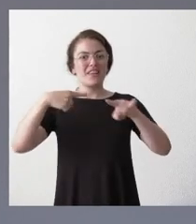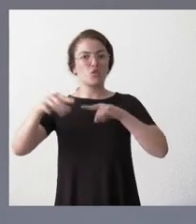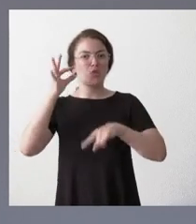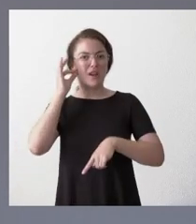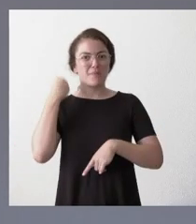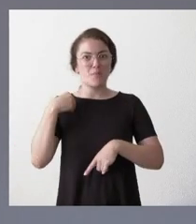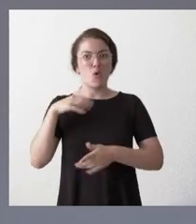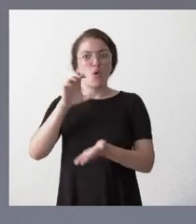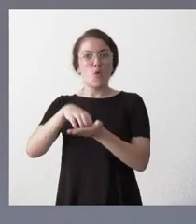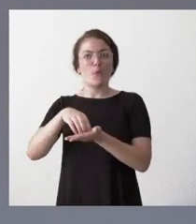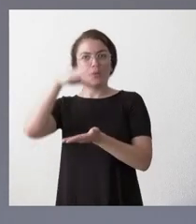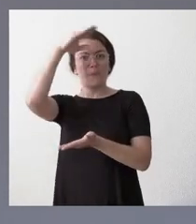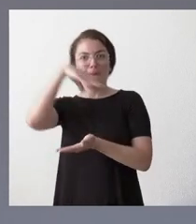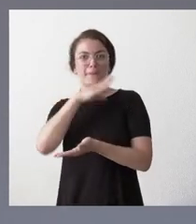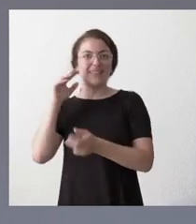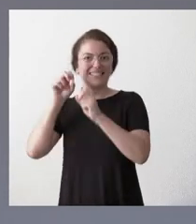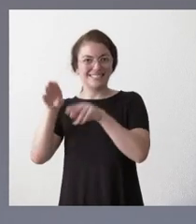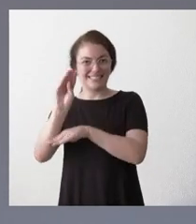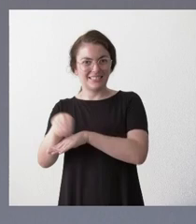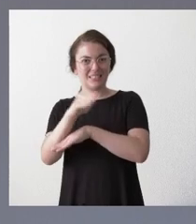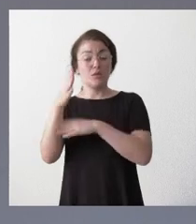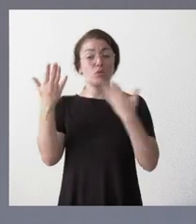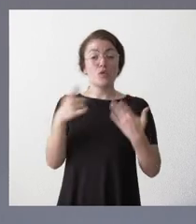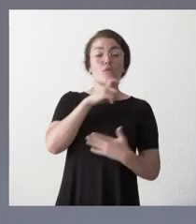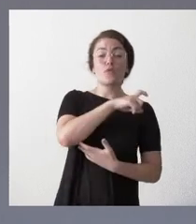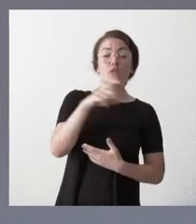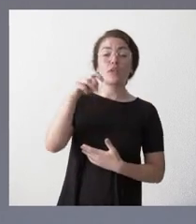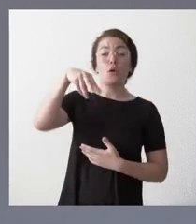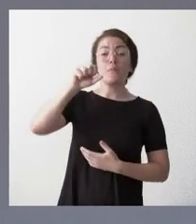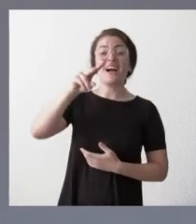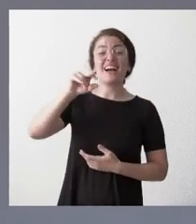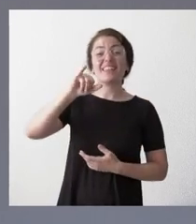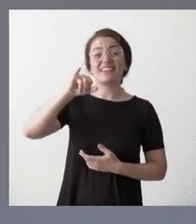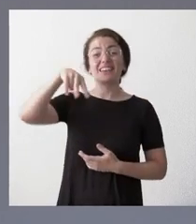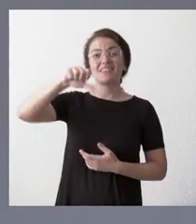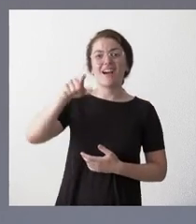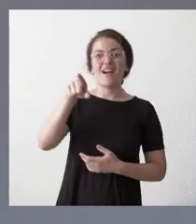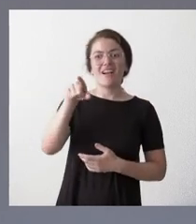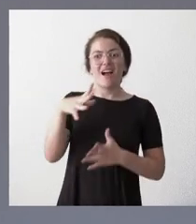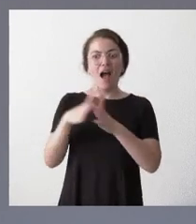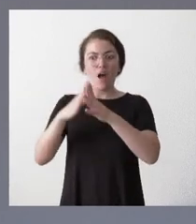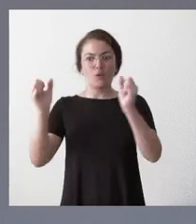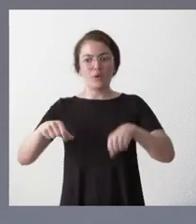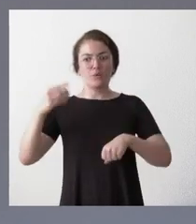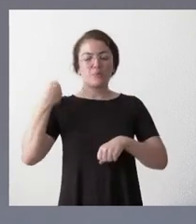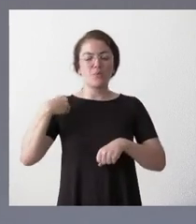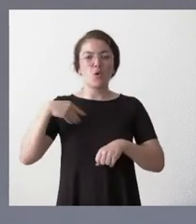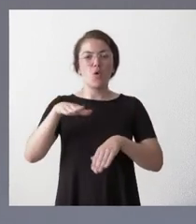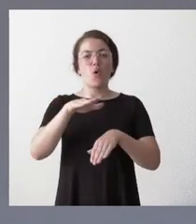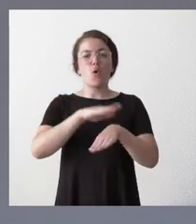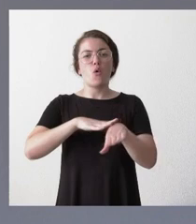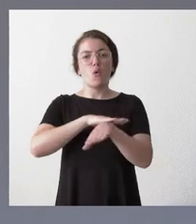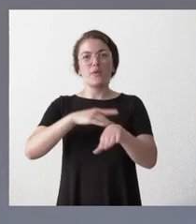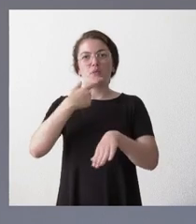Madrina era la entidad que tenía un acuerdo con el gobierno ucraniano para hacerse cargo aquí de ellos en